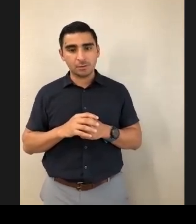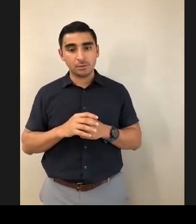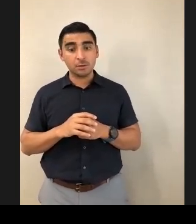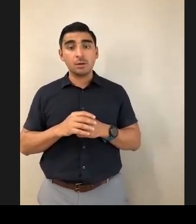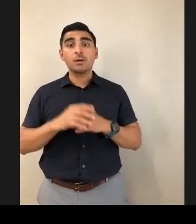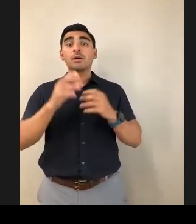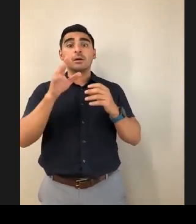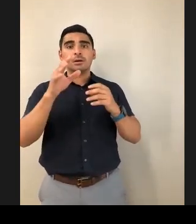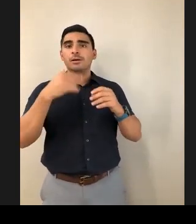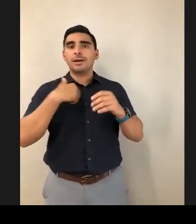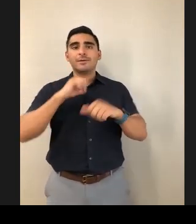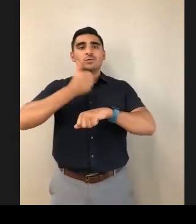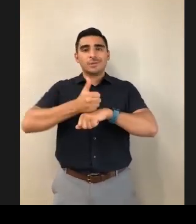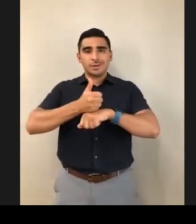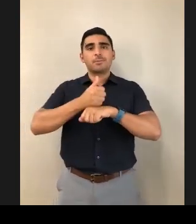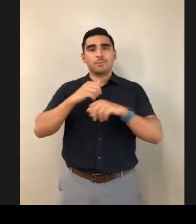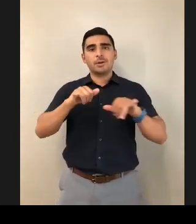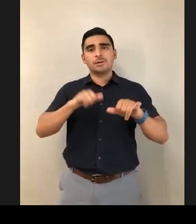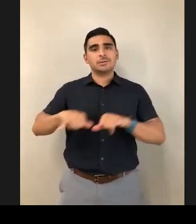que